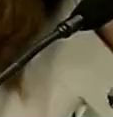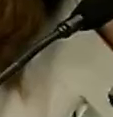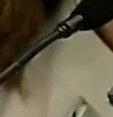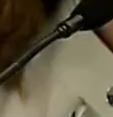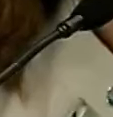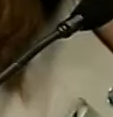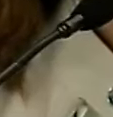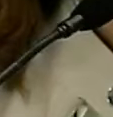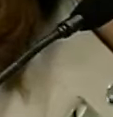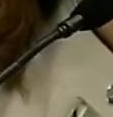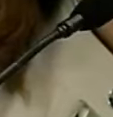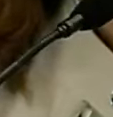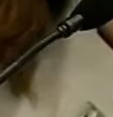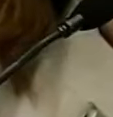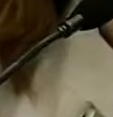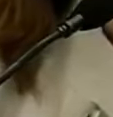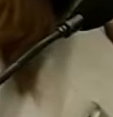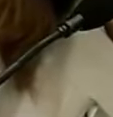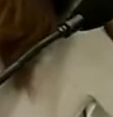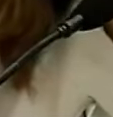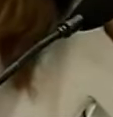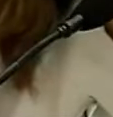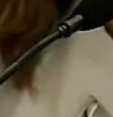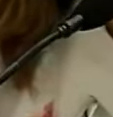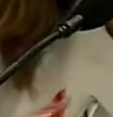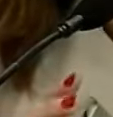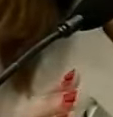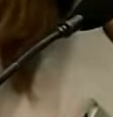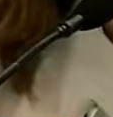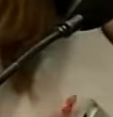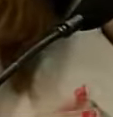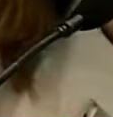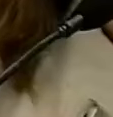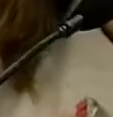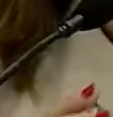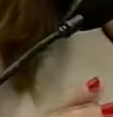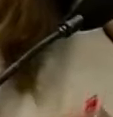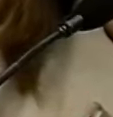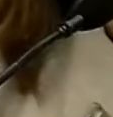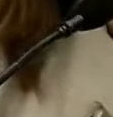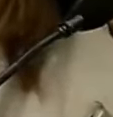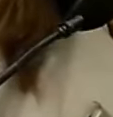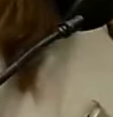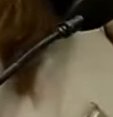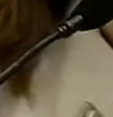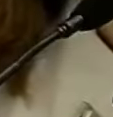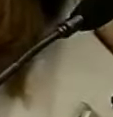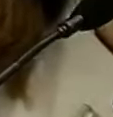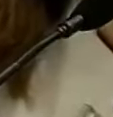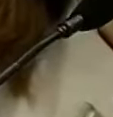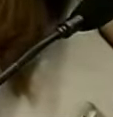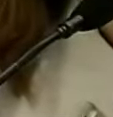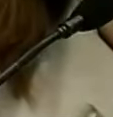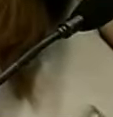que como ustedes saben, están aislados, tienen la mínima comunicación que